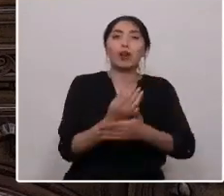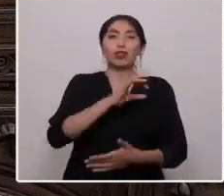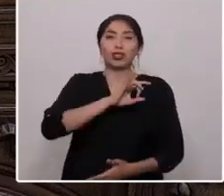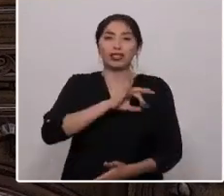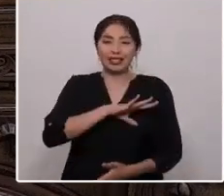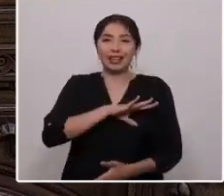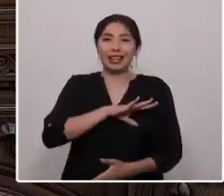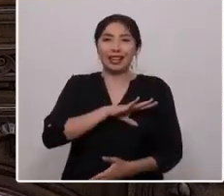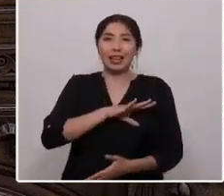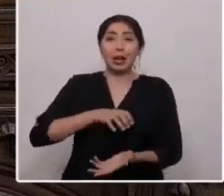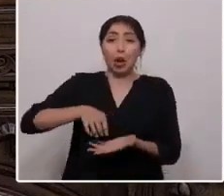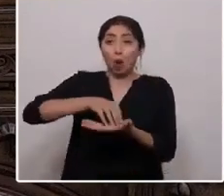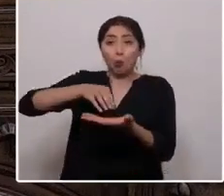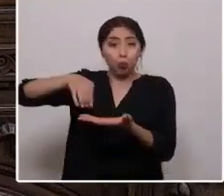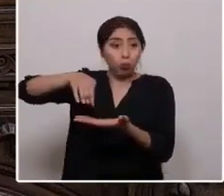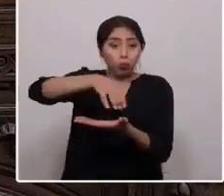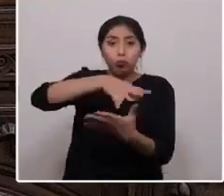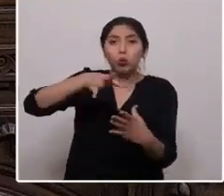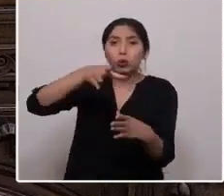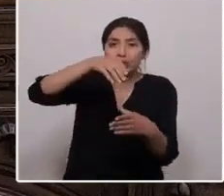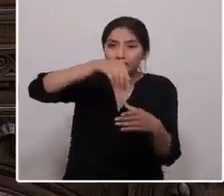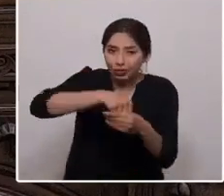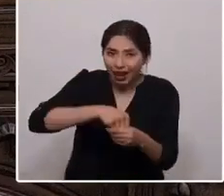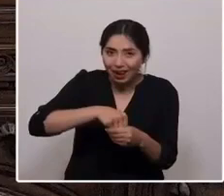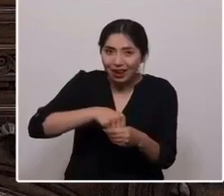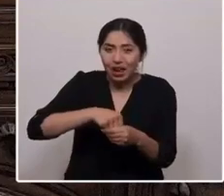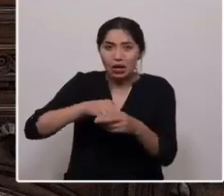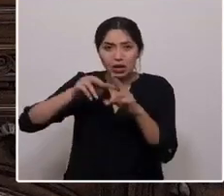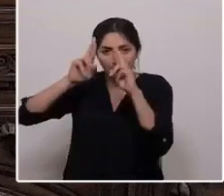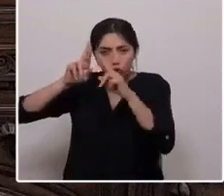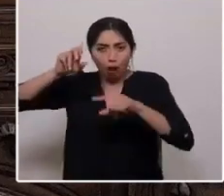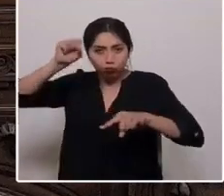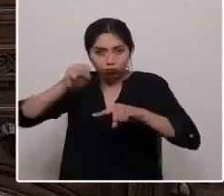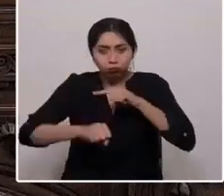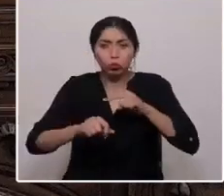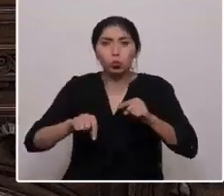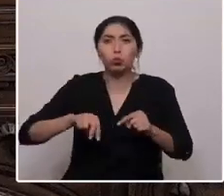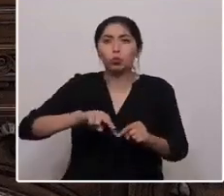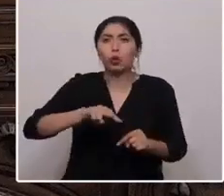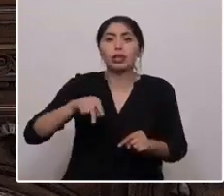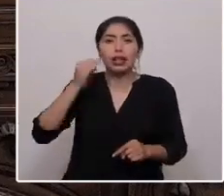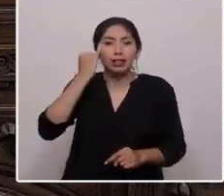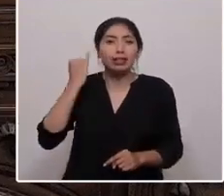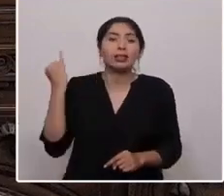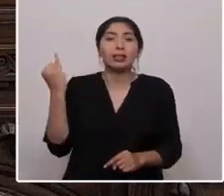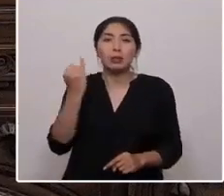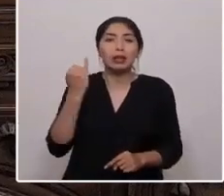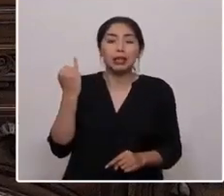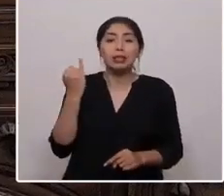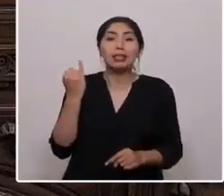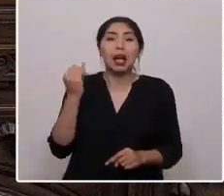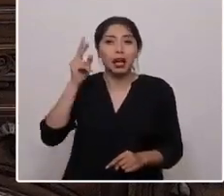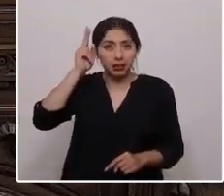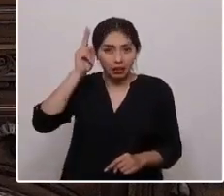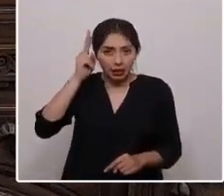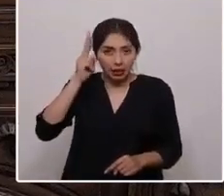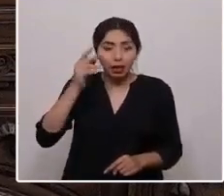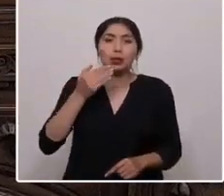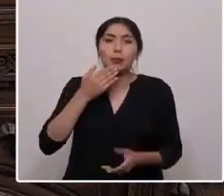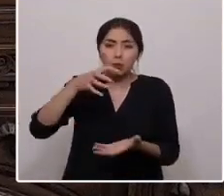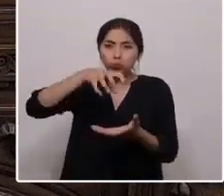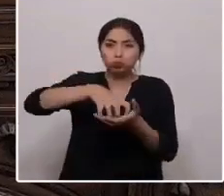que reconozcan nuestras autonomías indígenas descentralizadas y con un fuerte una fuerte regionalización de los